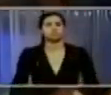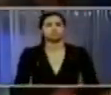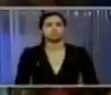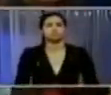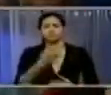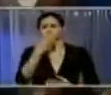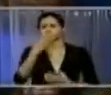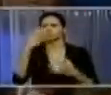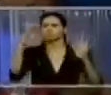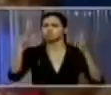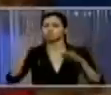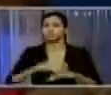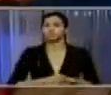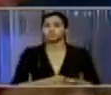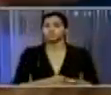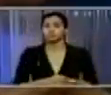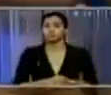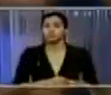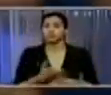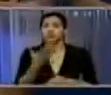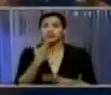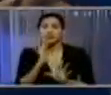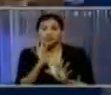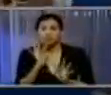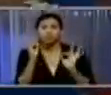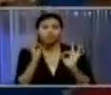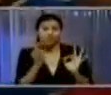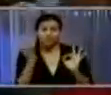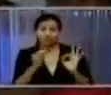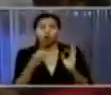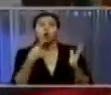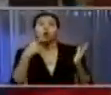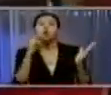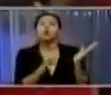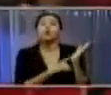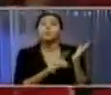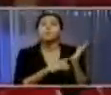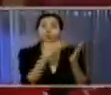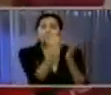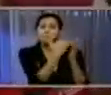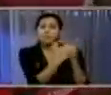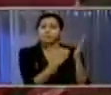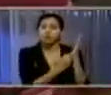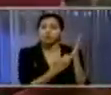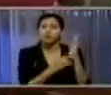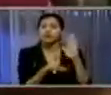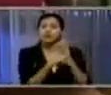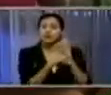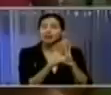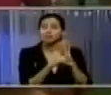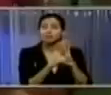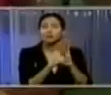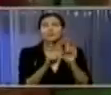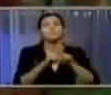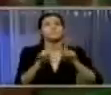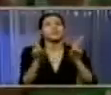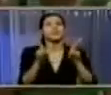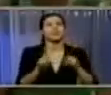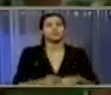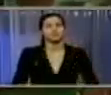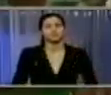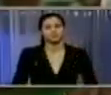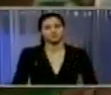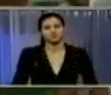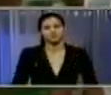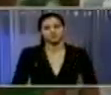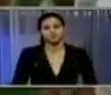Si de verdad reúnen los requisitos legales, reglamentarios y constitucionales, pero si el